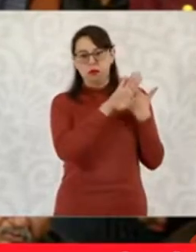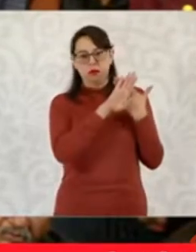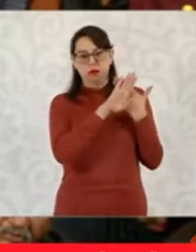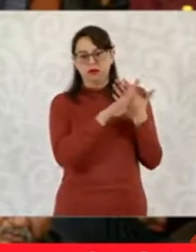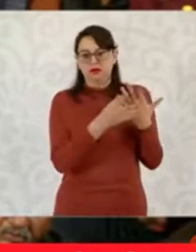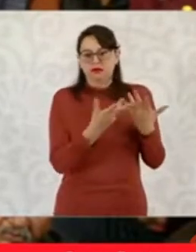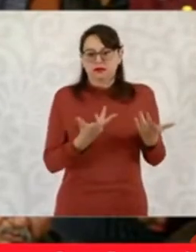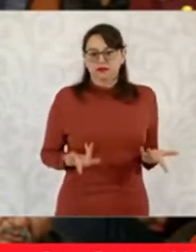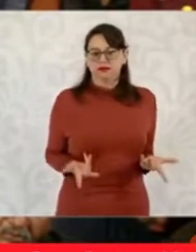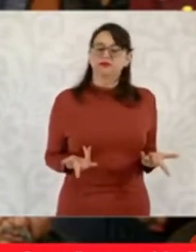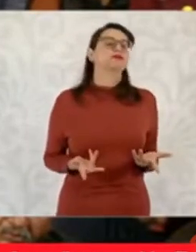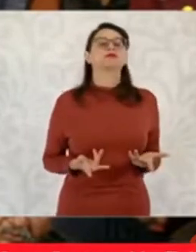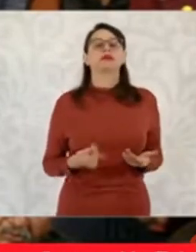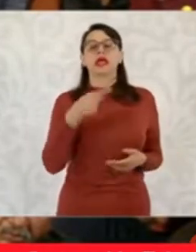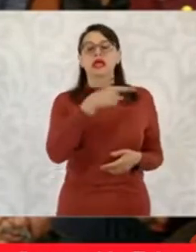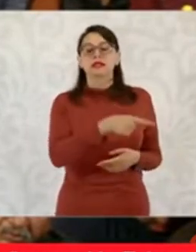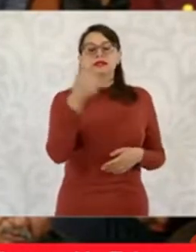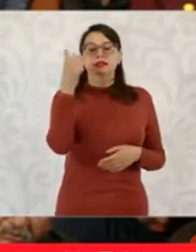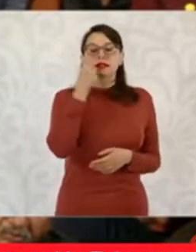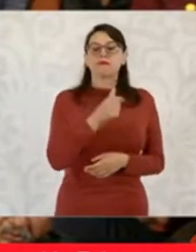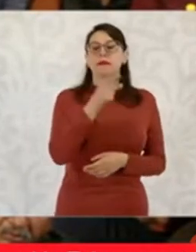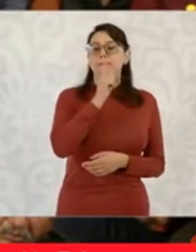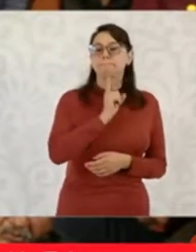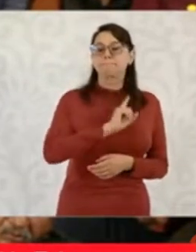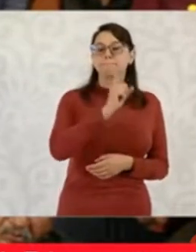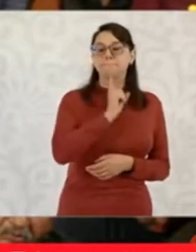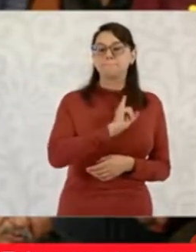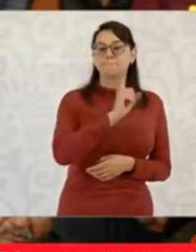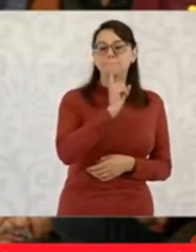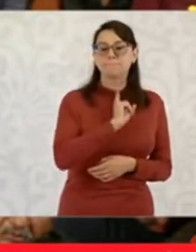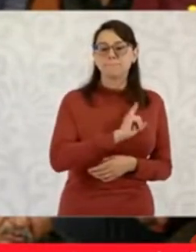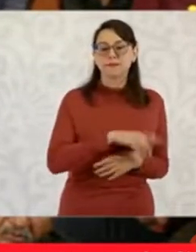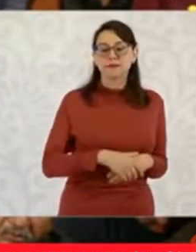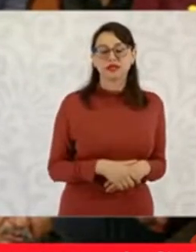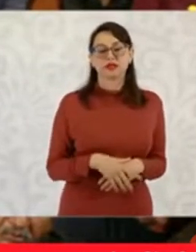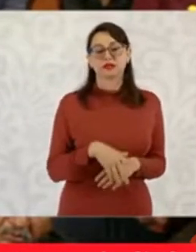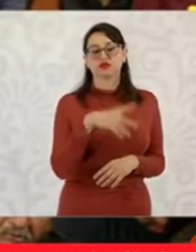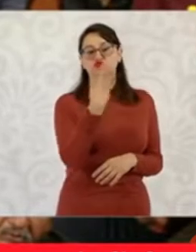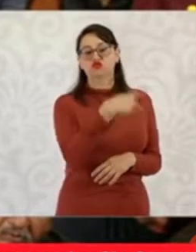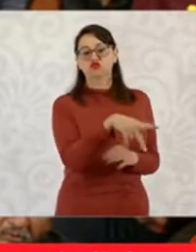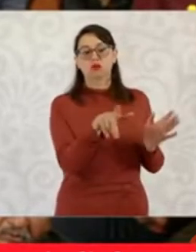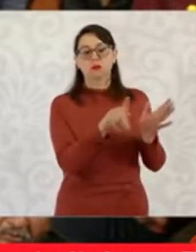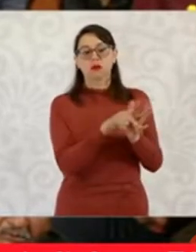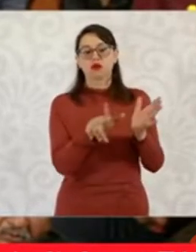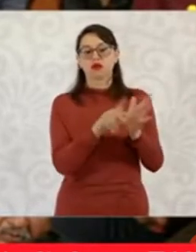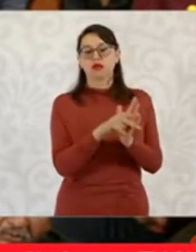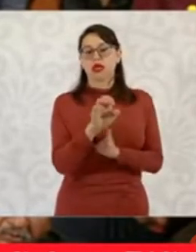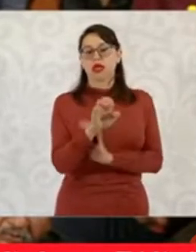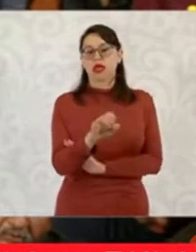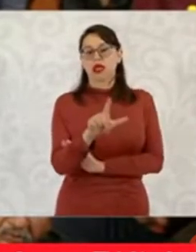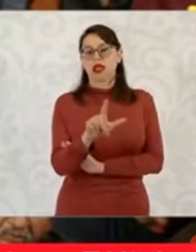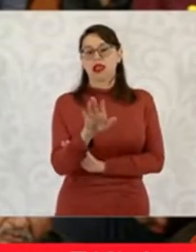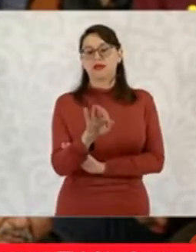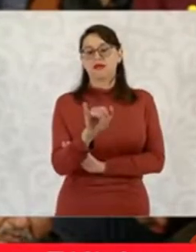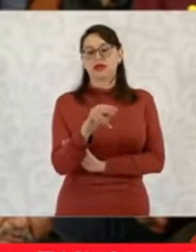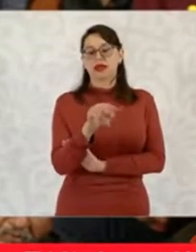siempre ha sido desmentido de lo que miente. Y en El Financiero, que es el periódico, la plataforma donde él escribe, dice lo